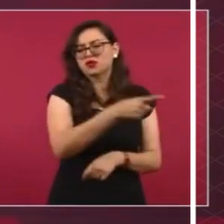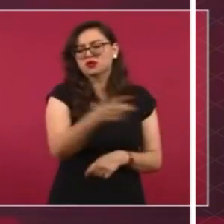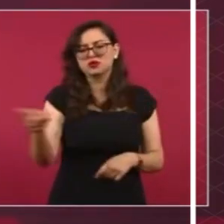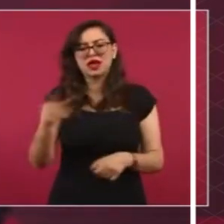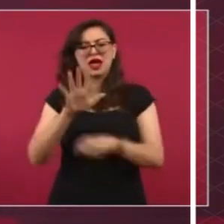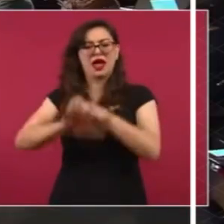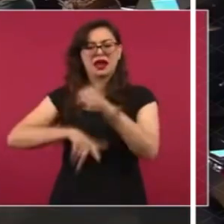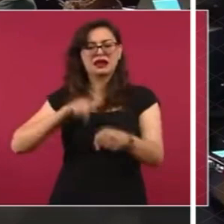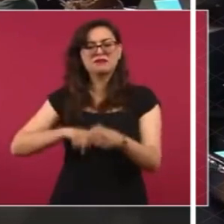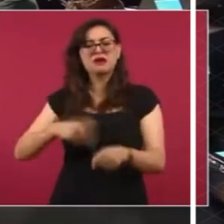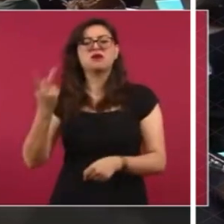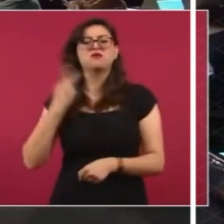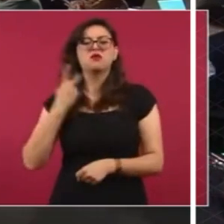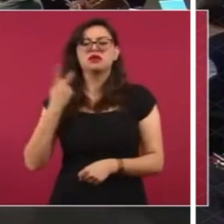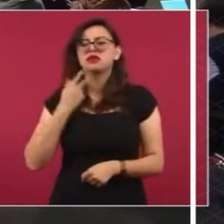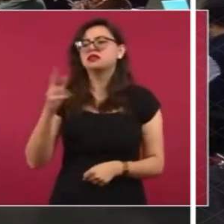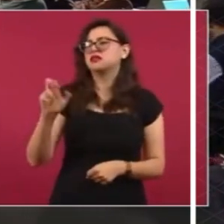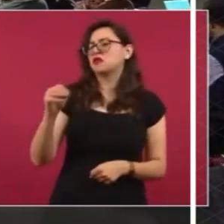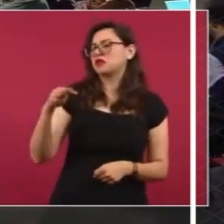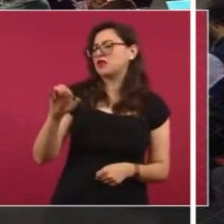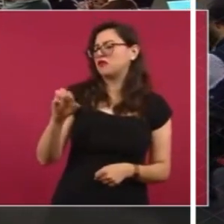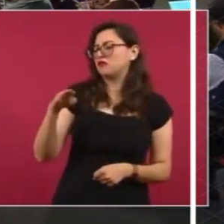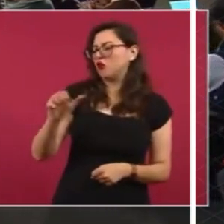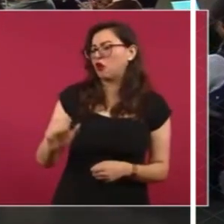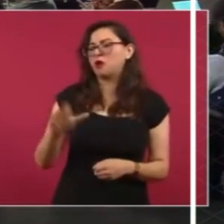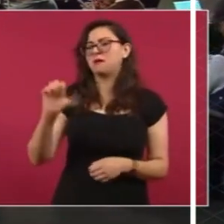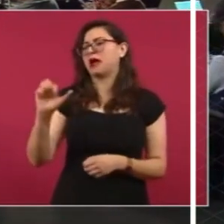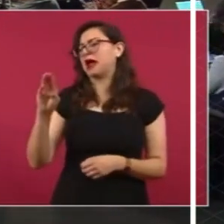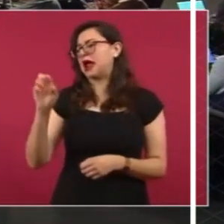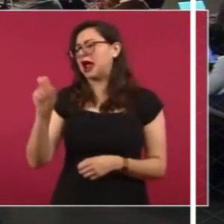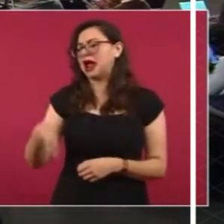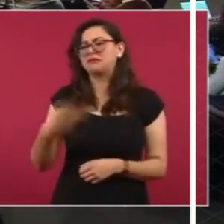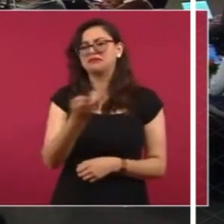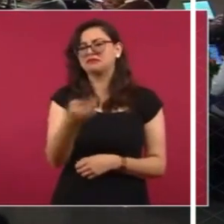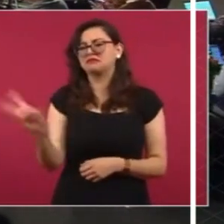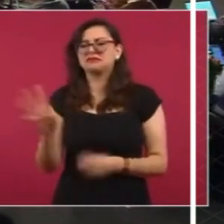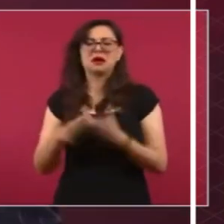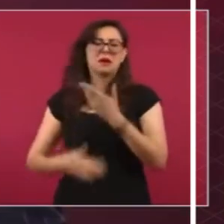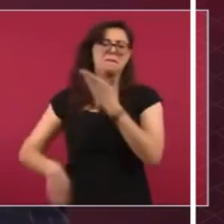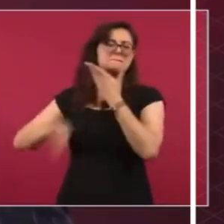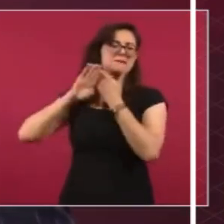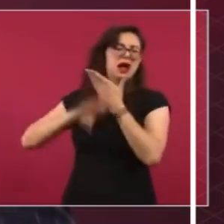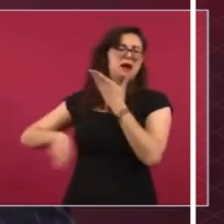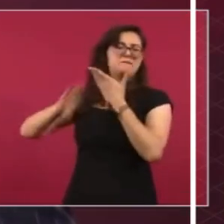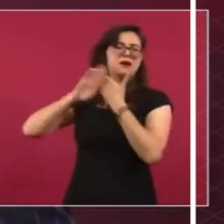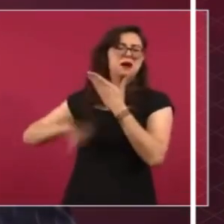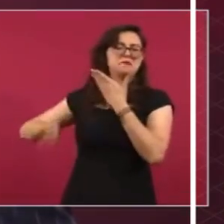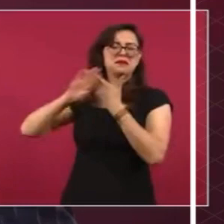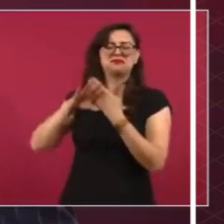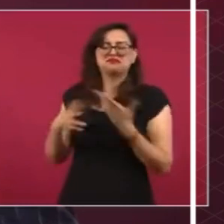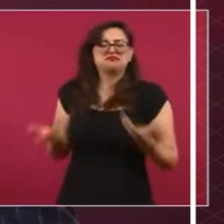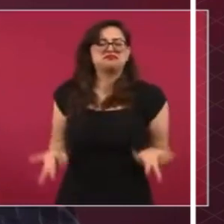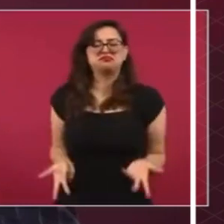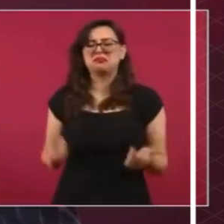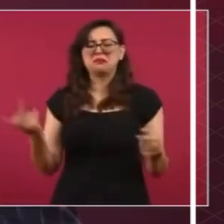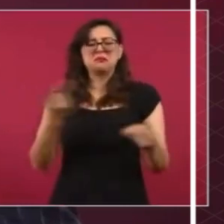Reforma, que es lo mismo, y Carmen Aristegui, pues es alumna de Junco,